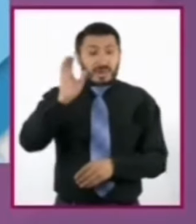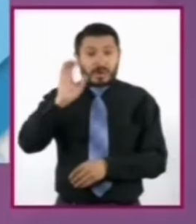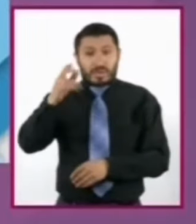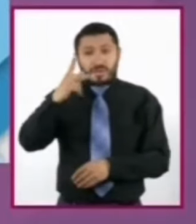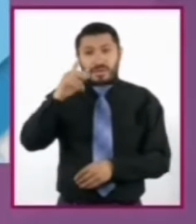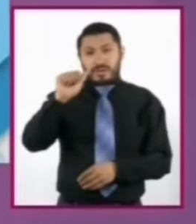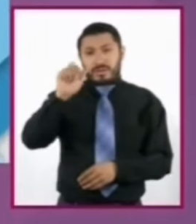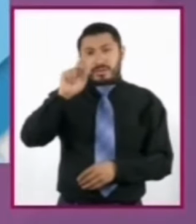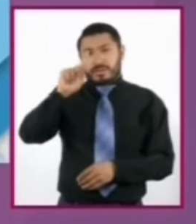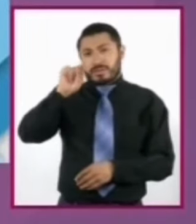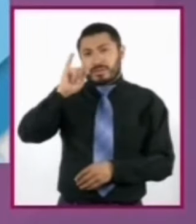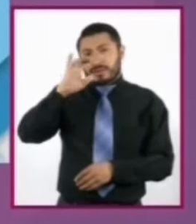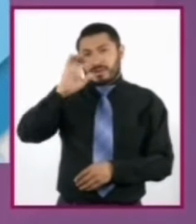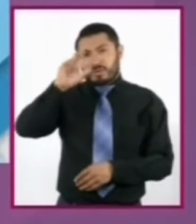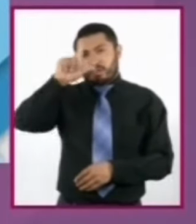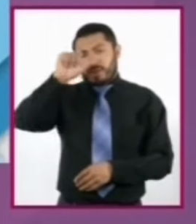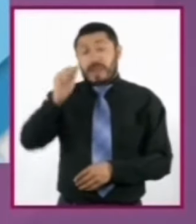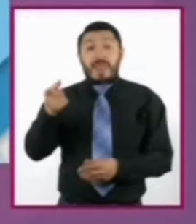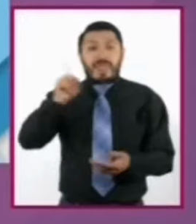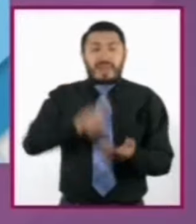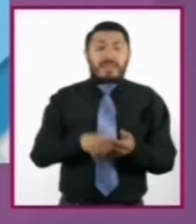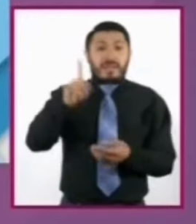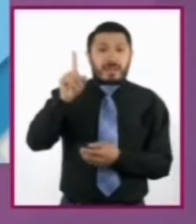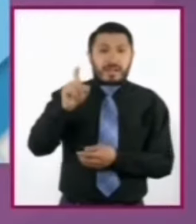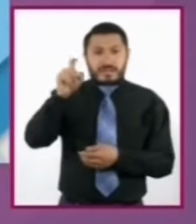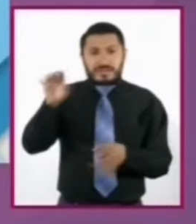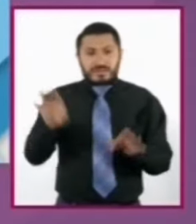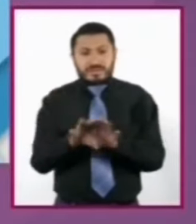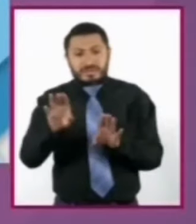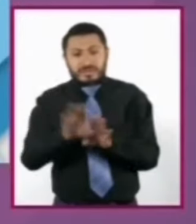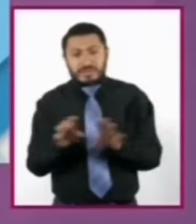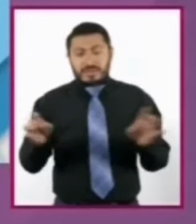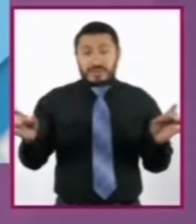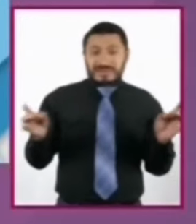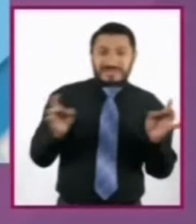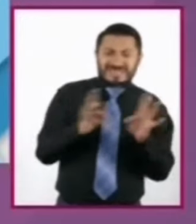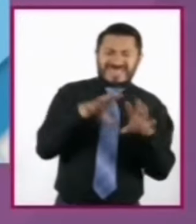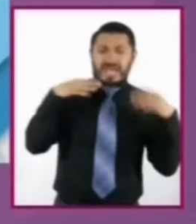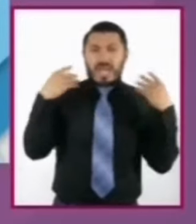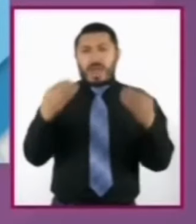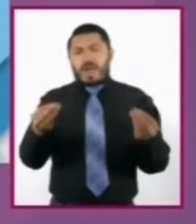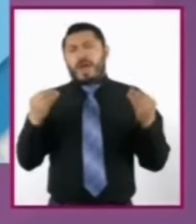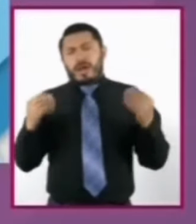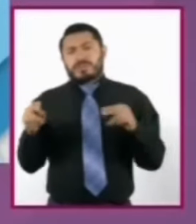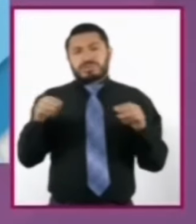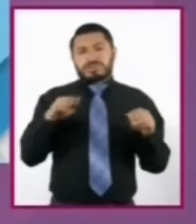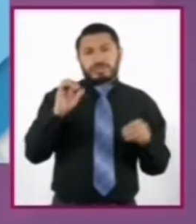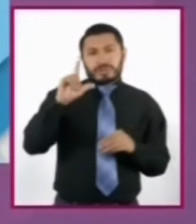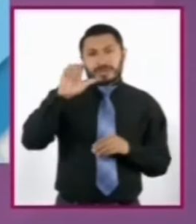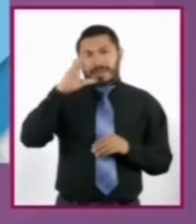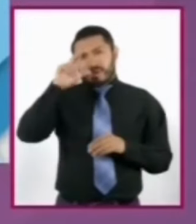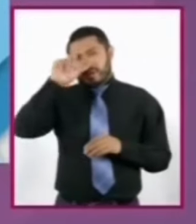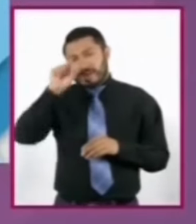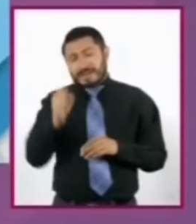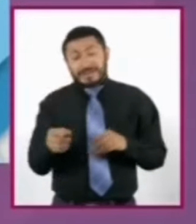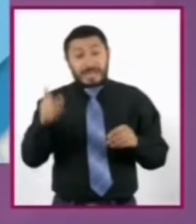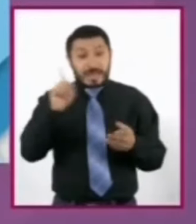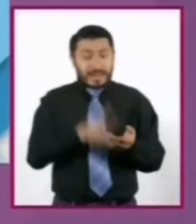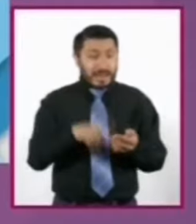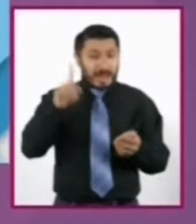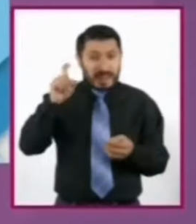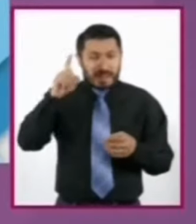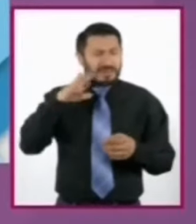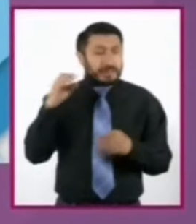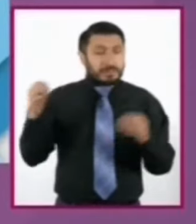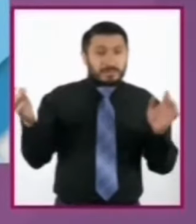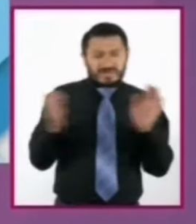se encuentra dentro de un líquido, recibe los impactos de un gran número de moléculas del propio líquido.